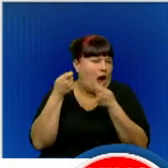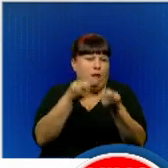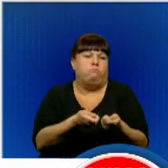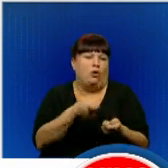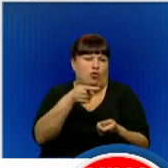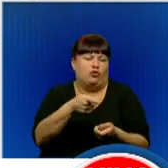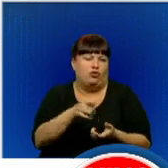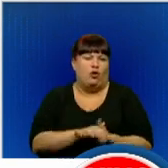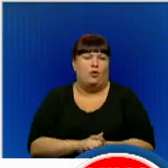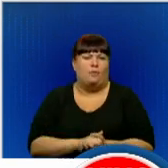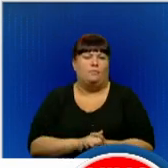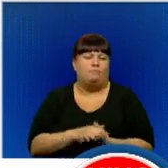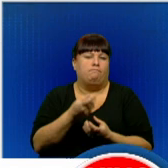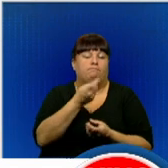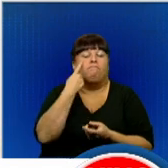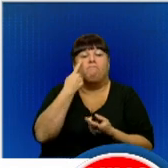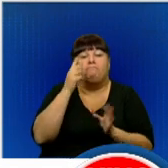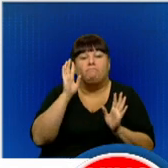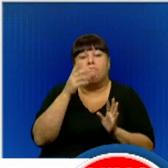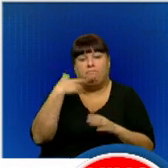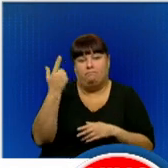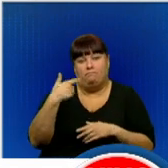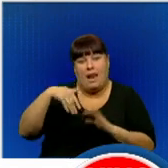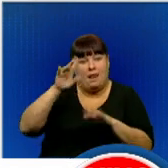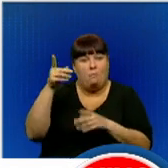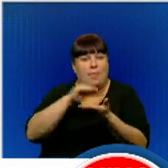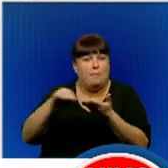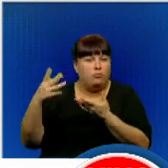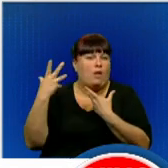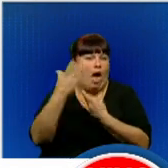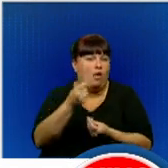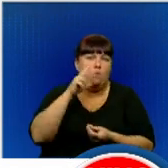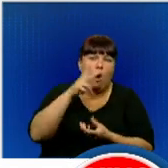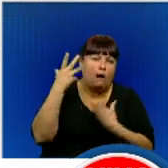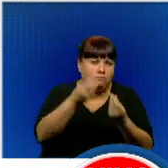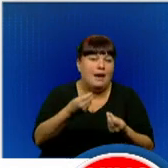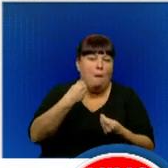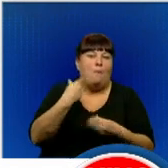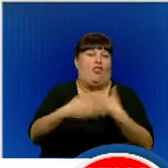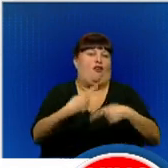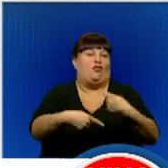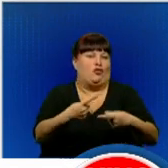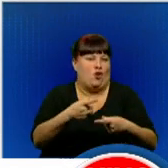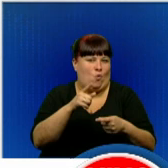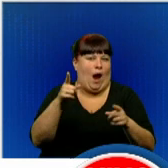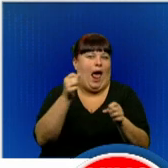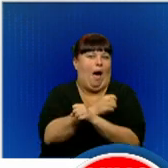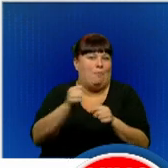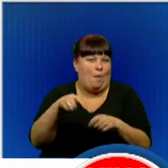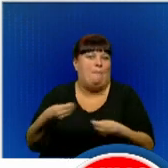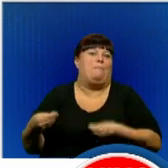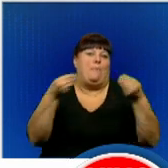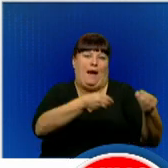de una cantidad importante de diputados y diputadas que nos permita avanzar con la media sanción